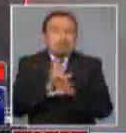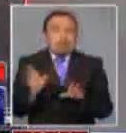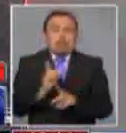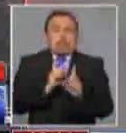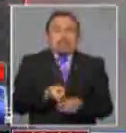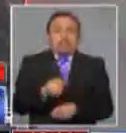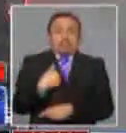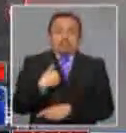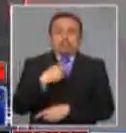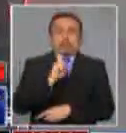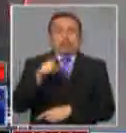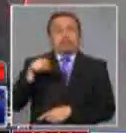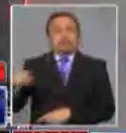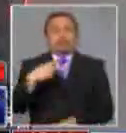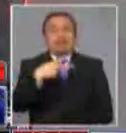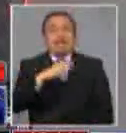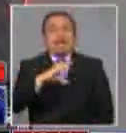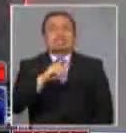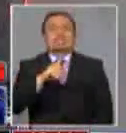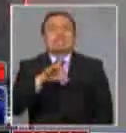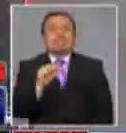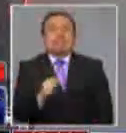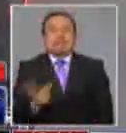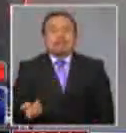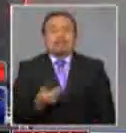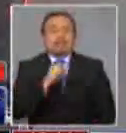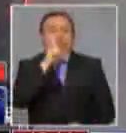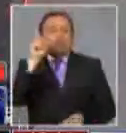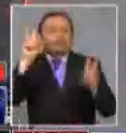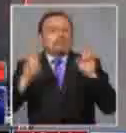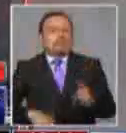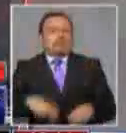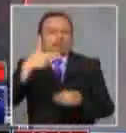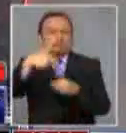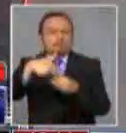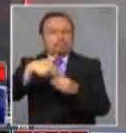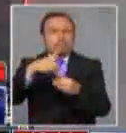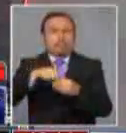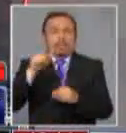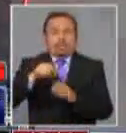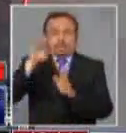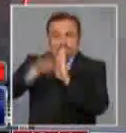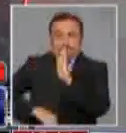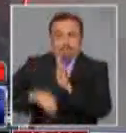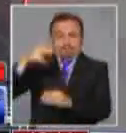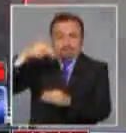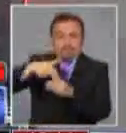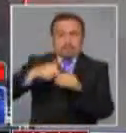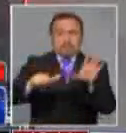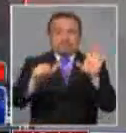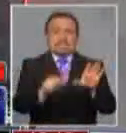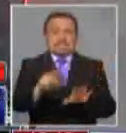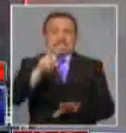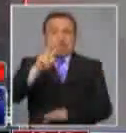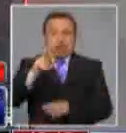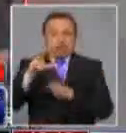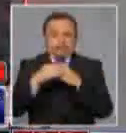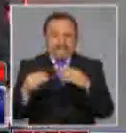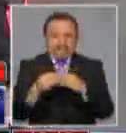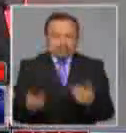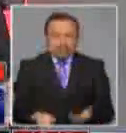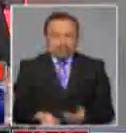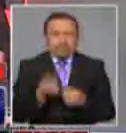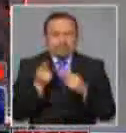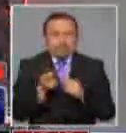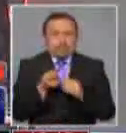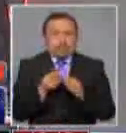depende de él sino depende de Hacienda y cuáles son esos temas que de los combustibles hoy día se anuncia bajó la bencina 62 pesos bueno el